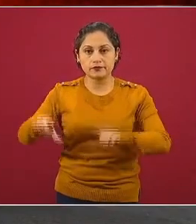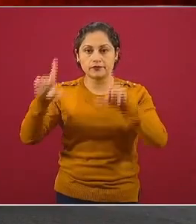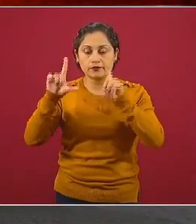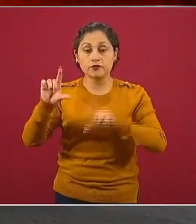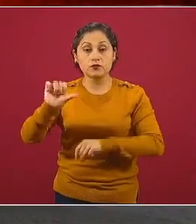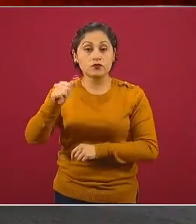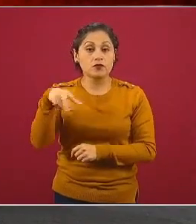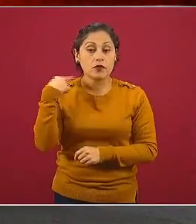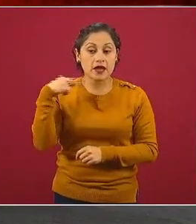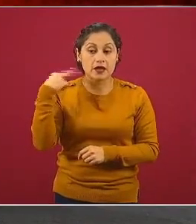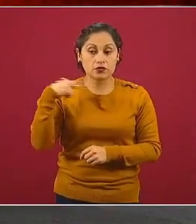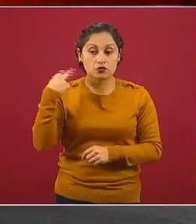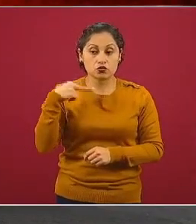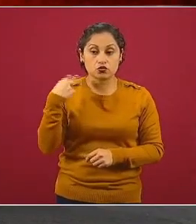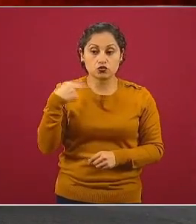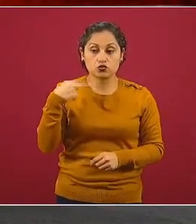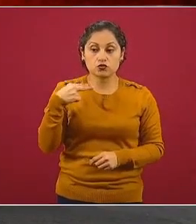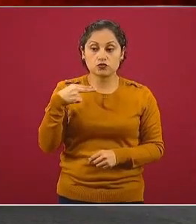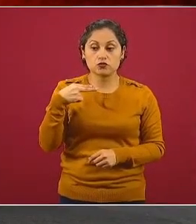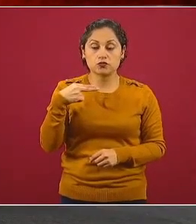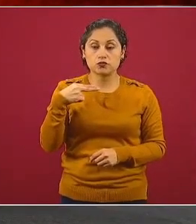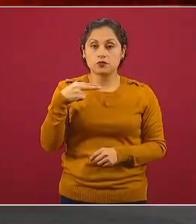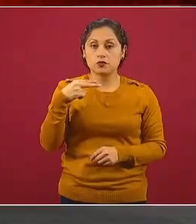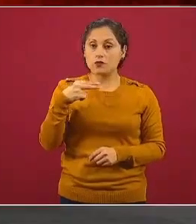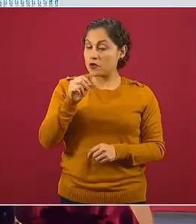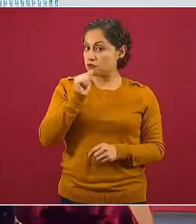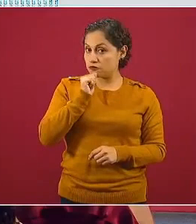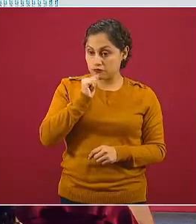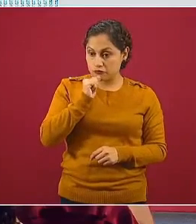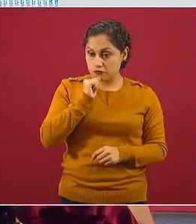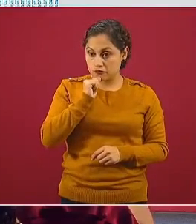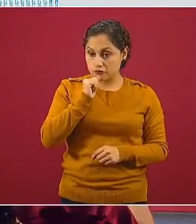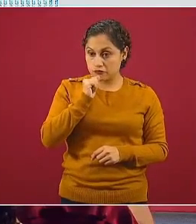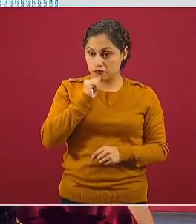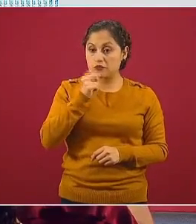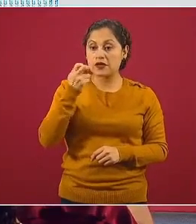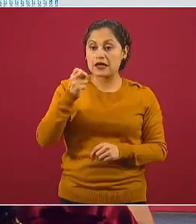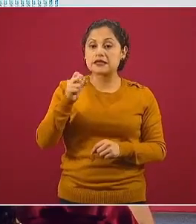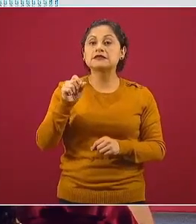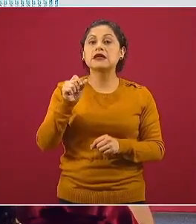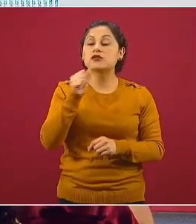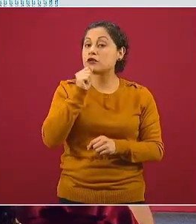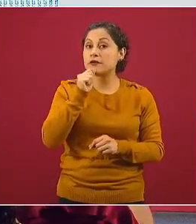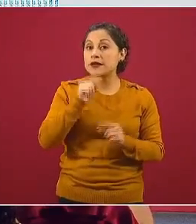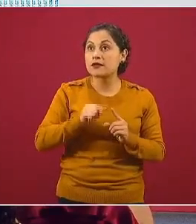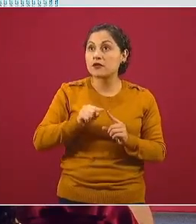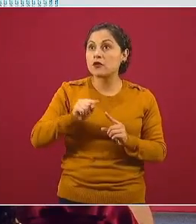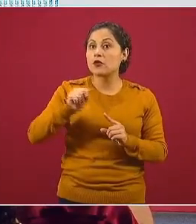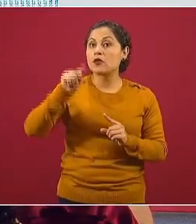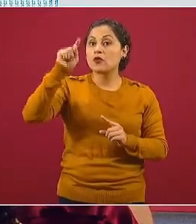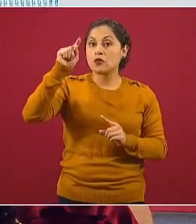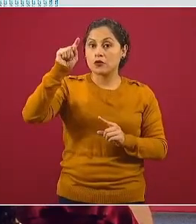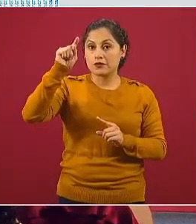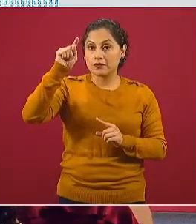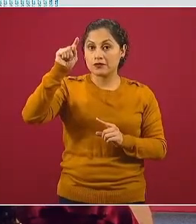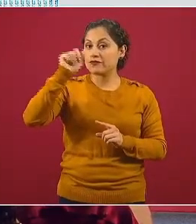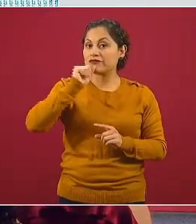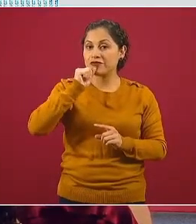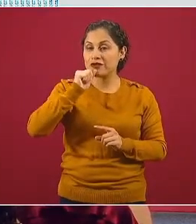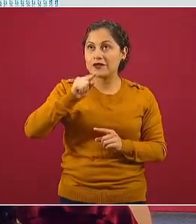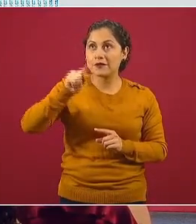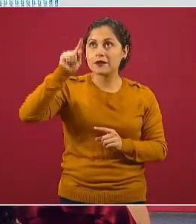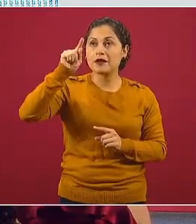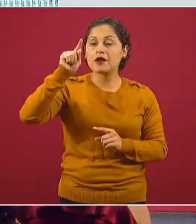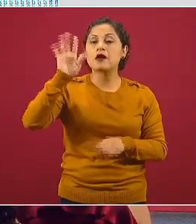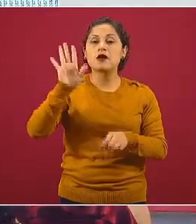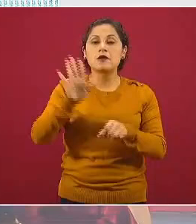Veracruz, todavía no. Veracruz está llegando a la zona del ACME y este es un momento crítico porque es donde se va a